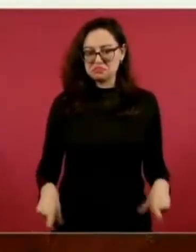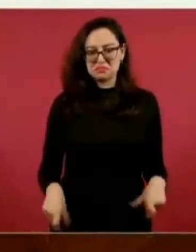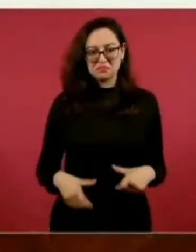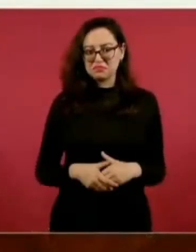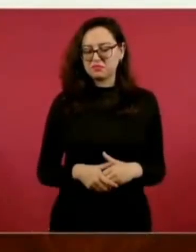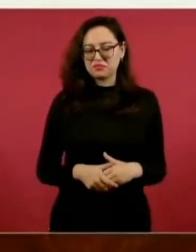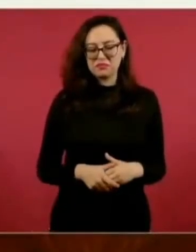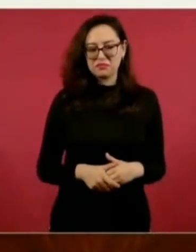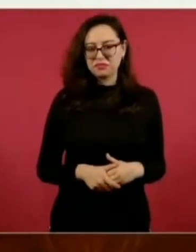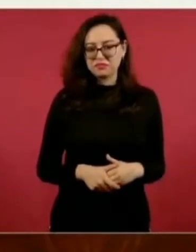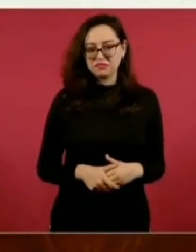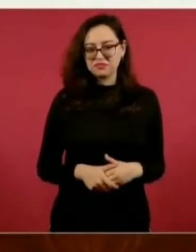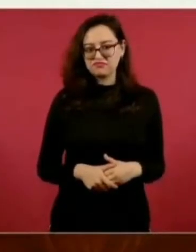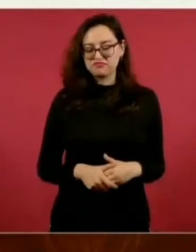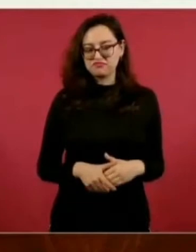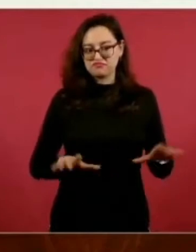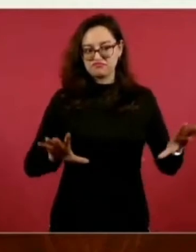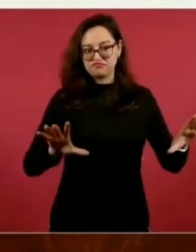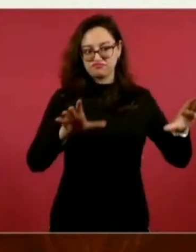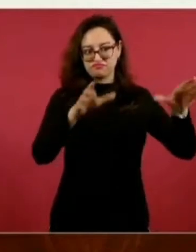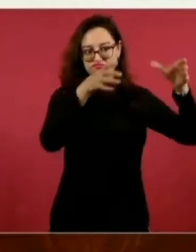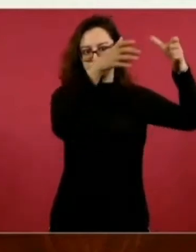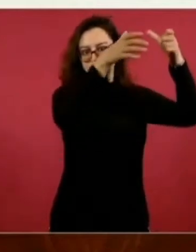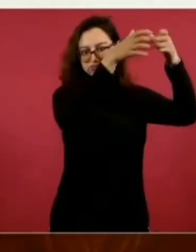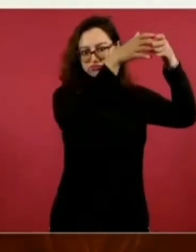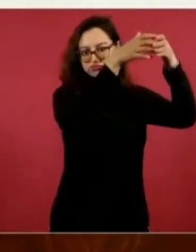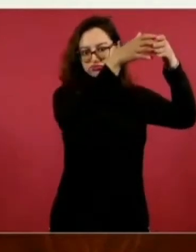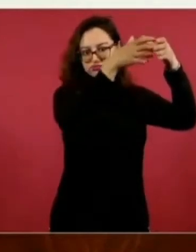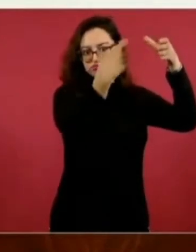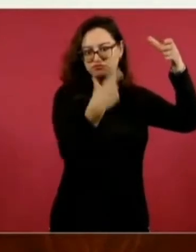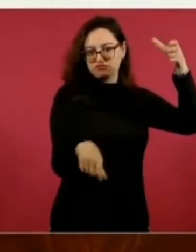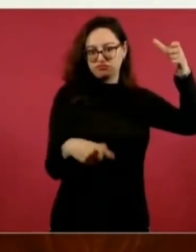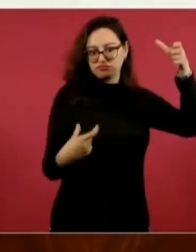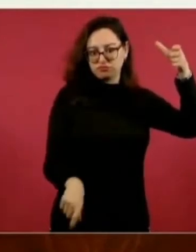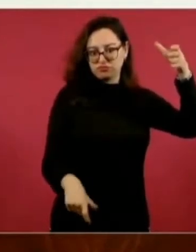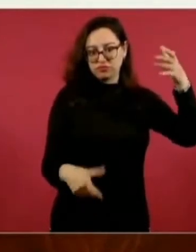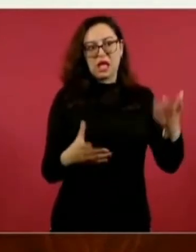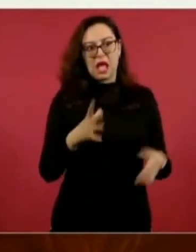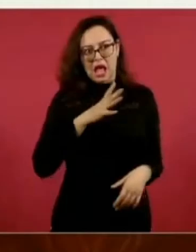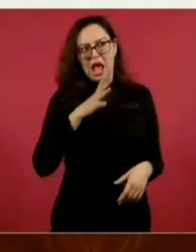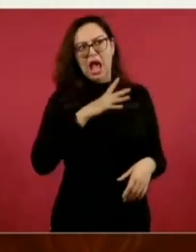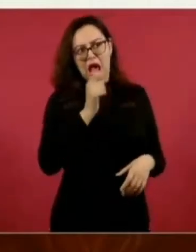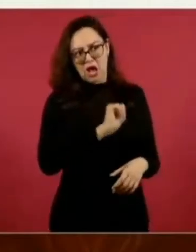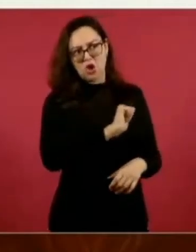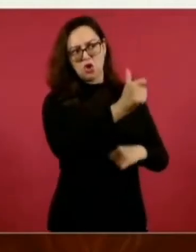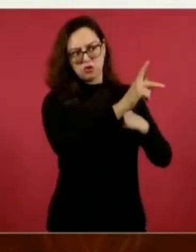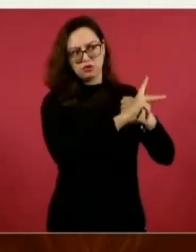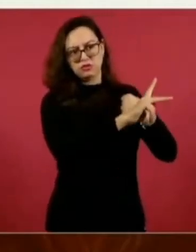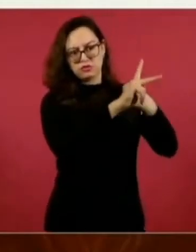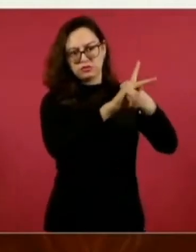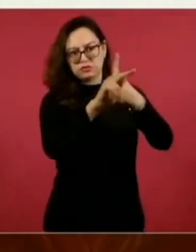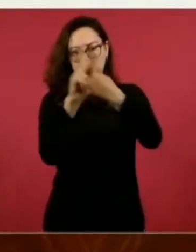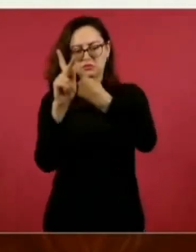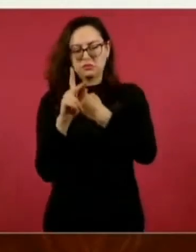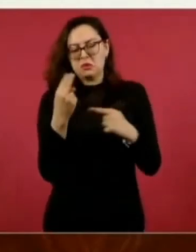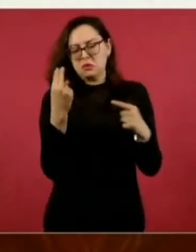No es lo que sucede en otros países que no quiero mencionar para no